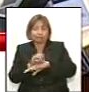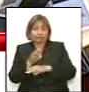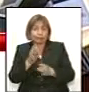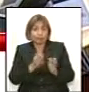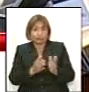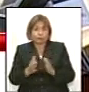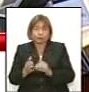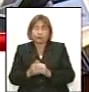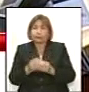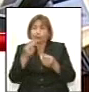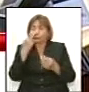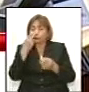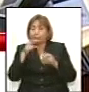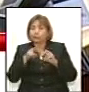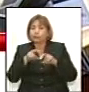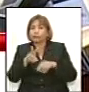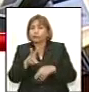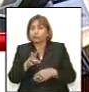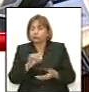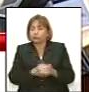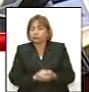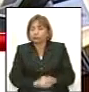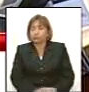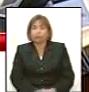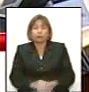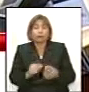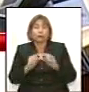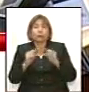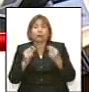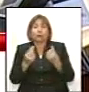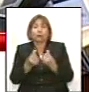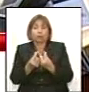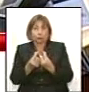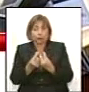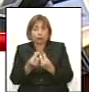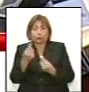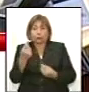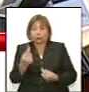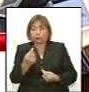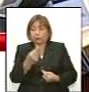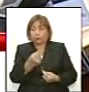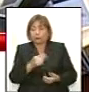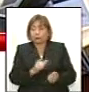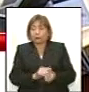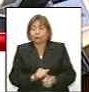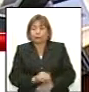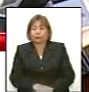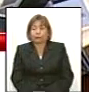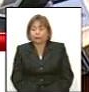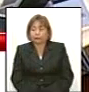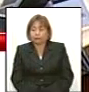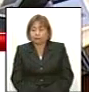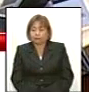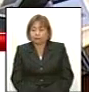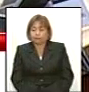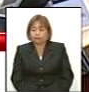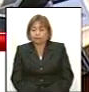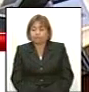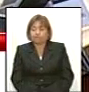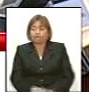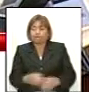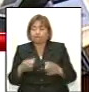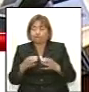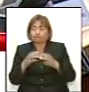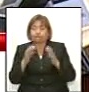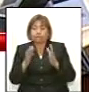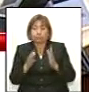la visibilidad de determinados grupos, personajes de cada una de nuestras regiones, yo les quiero manifestar a los congresistas